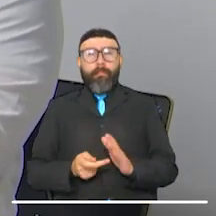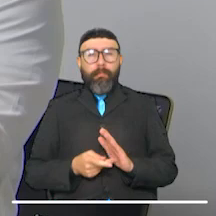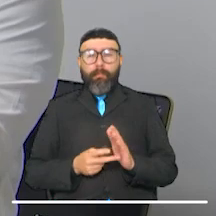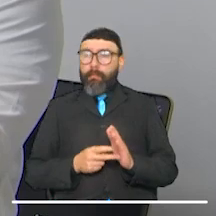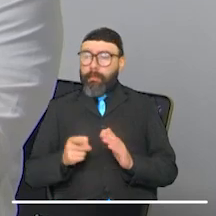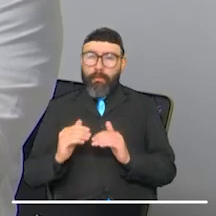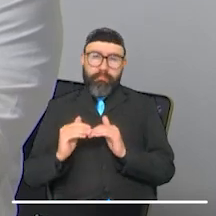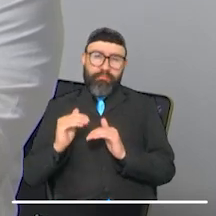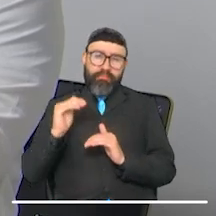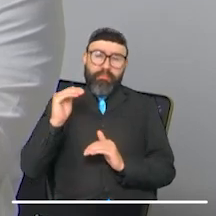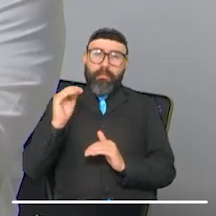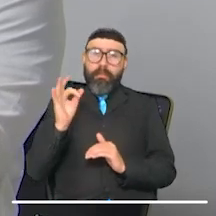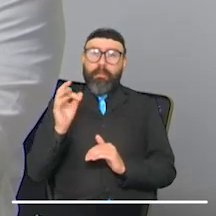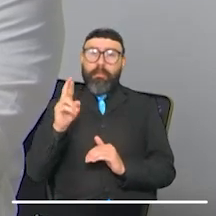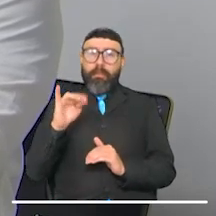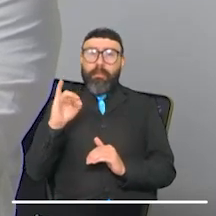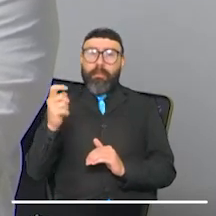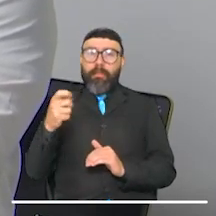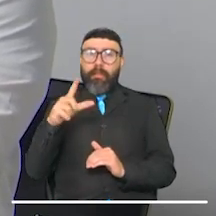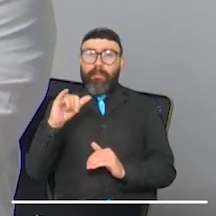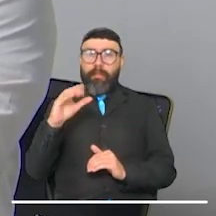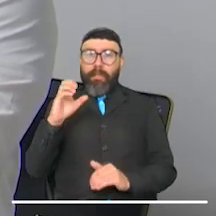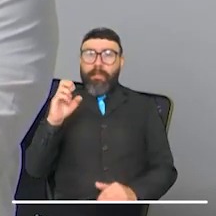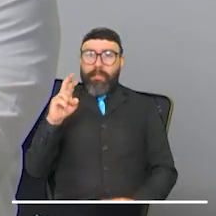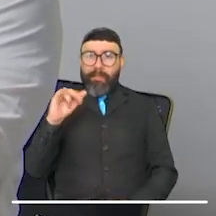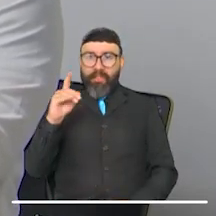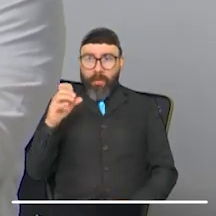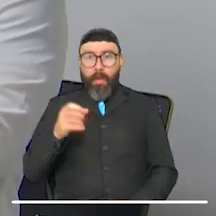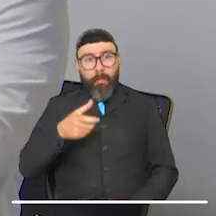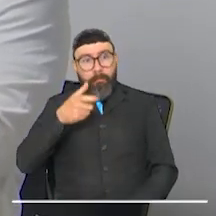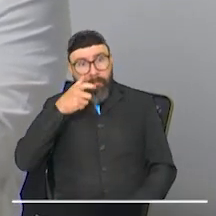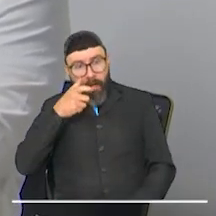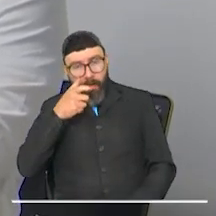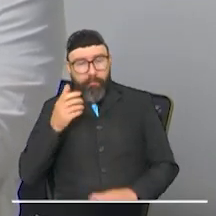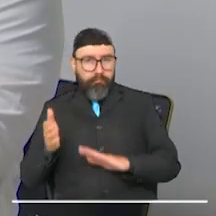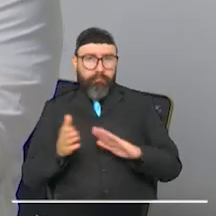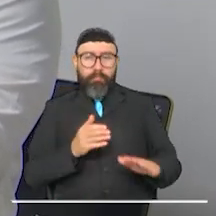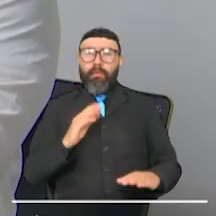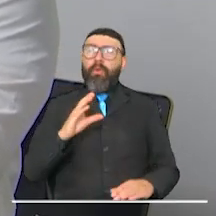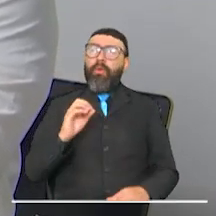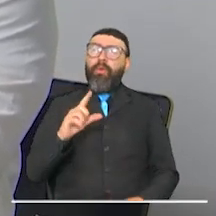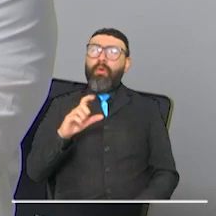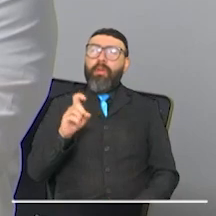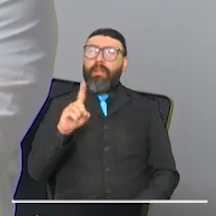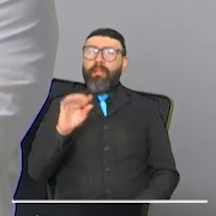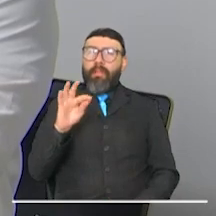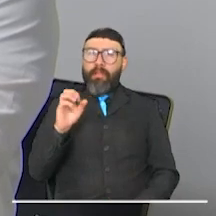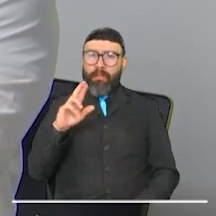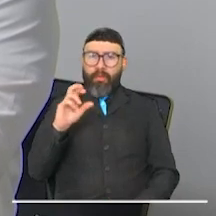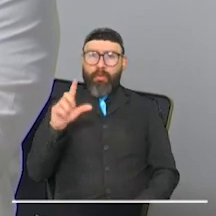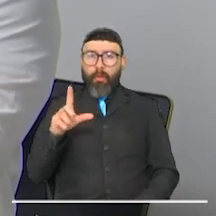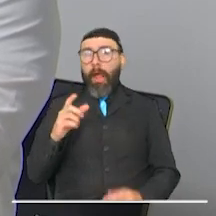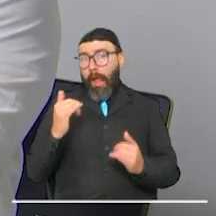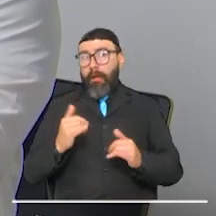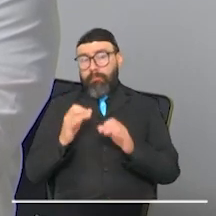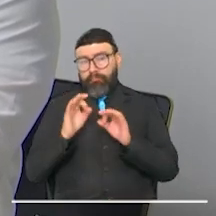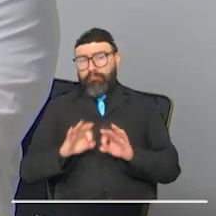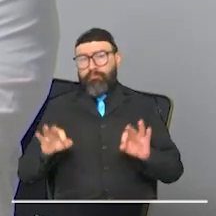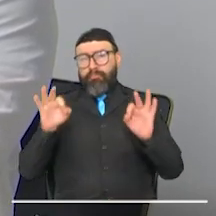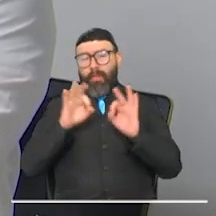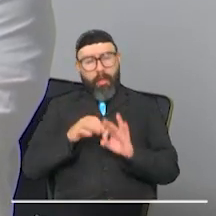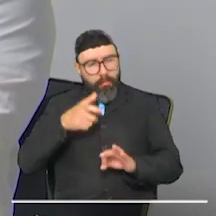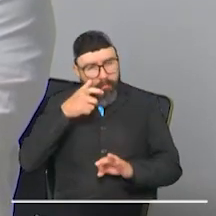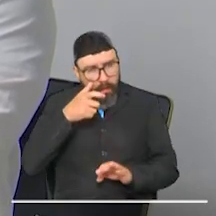de triglicéridos hay que ir prestando la tensión el colesterol hoy en día se le da importancia por supuesto Pero